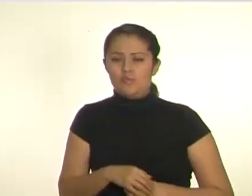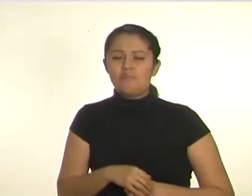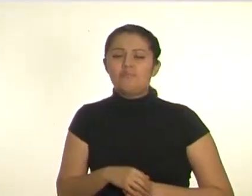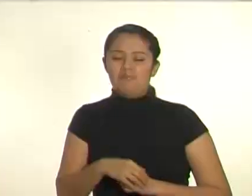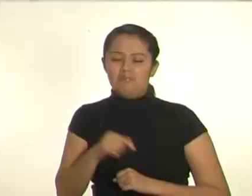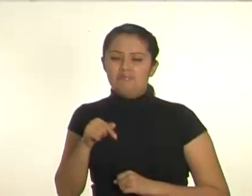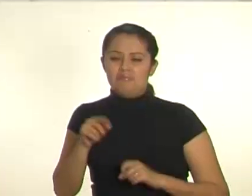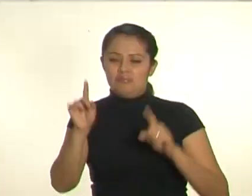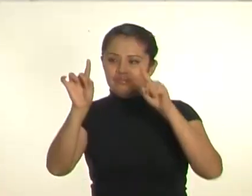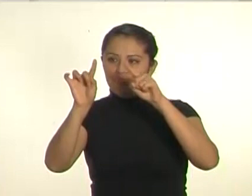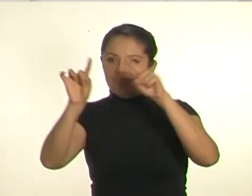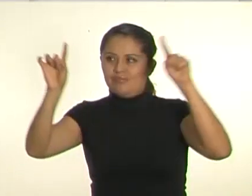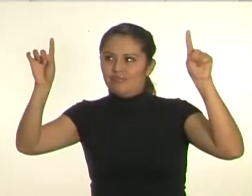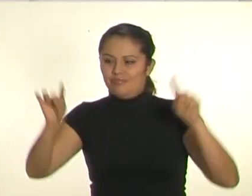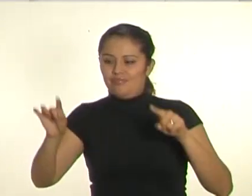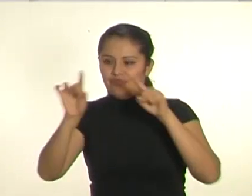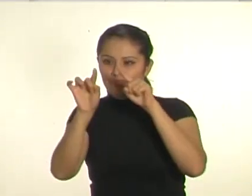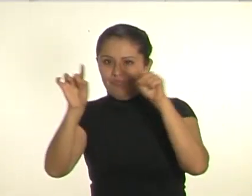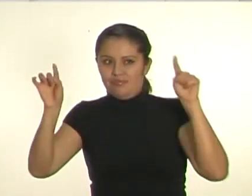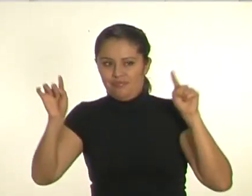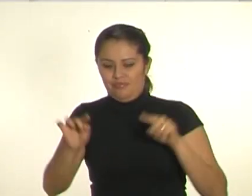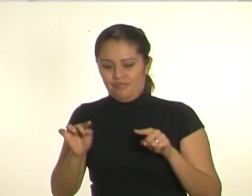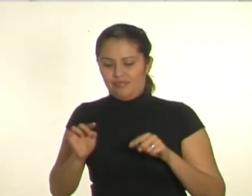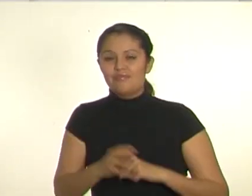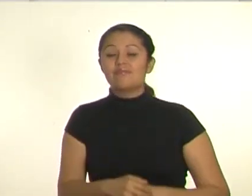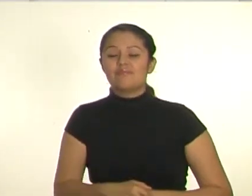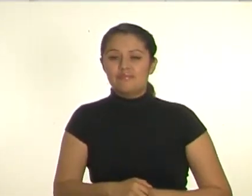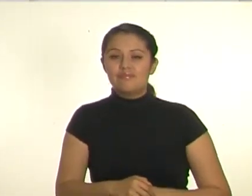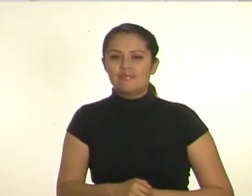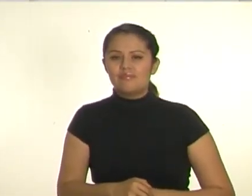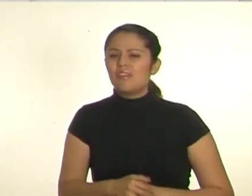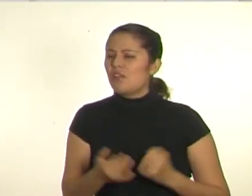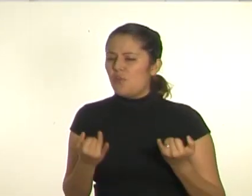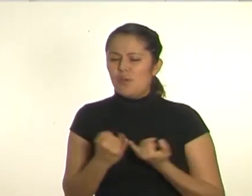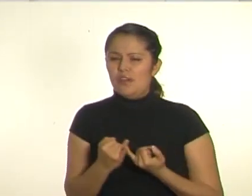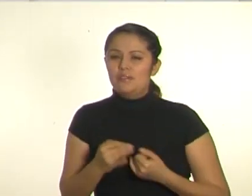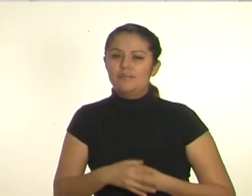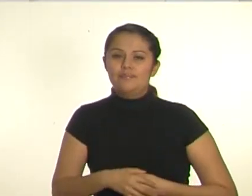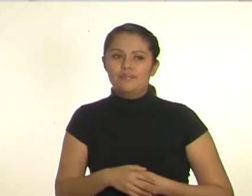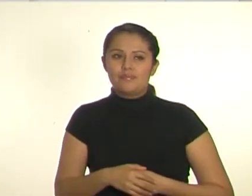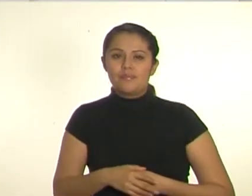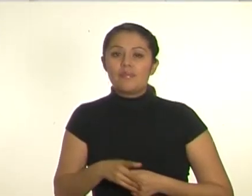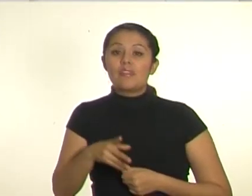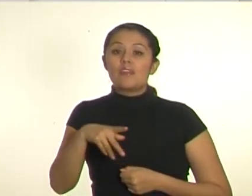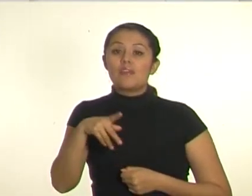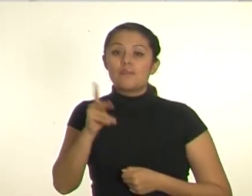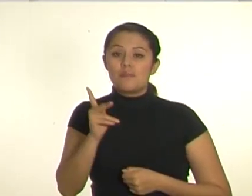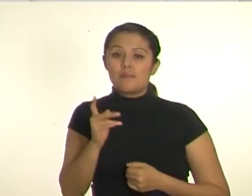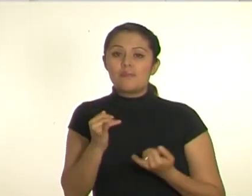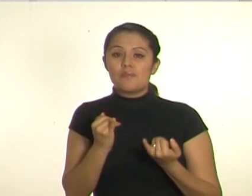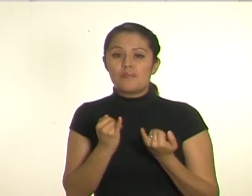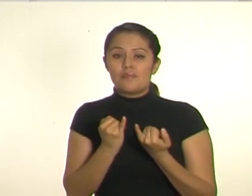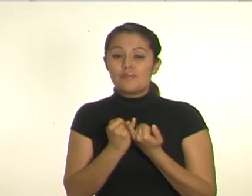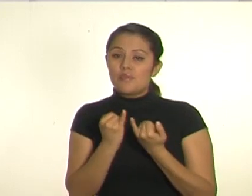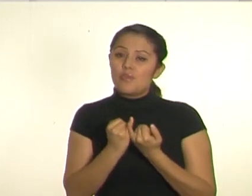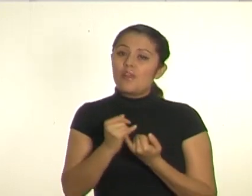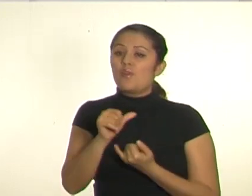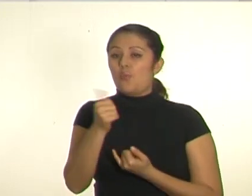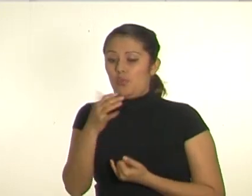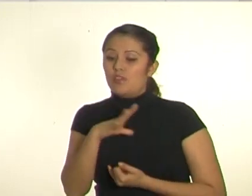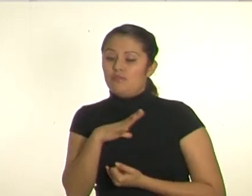españolas. ¿Bien? Pero también tenemos